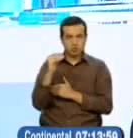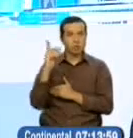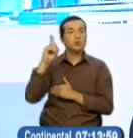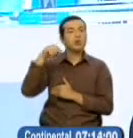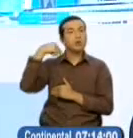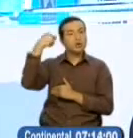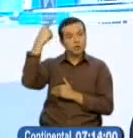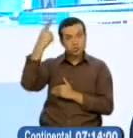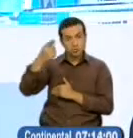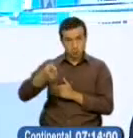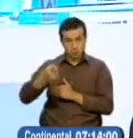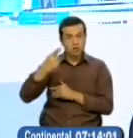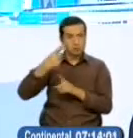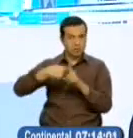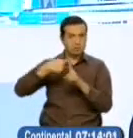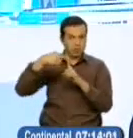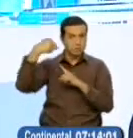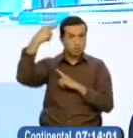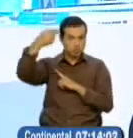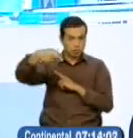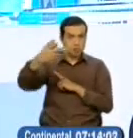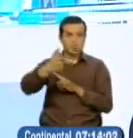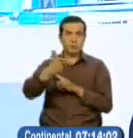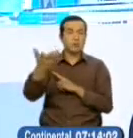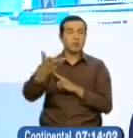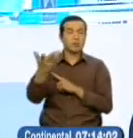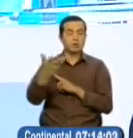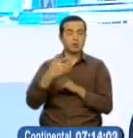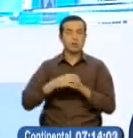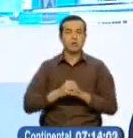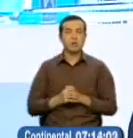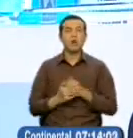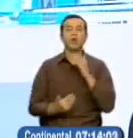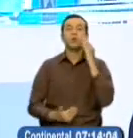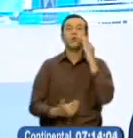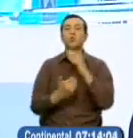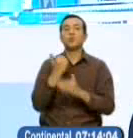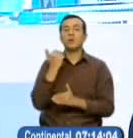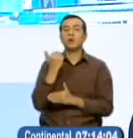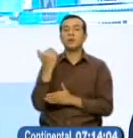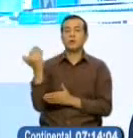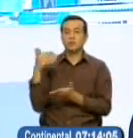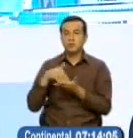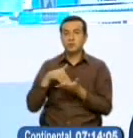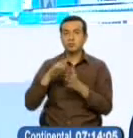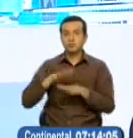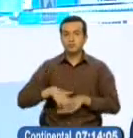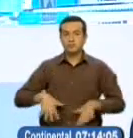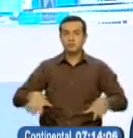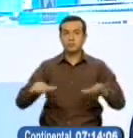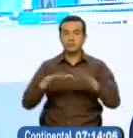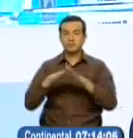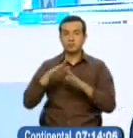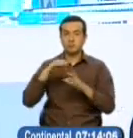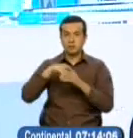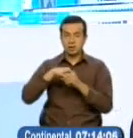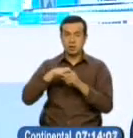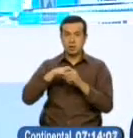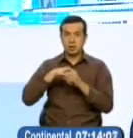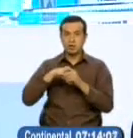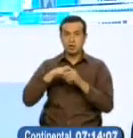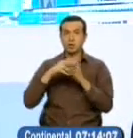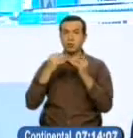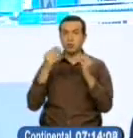Posteriormente, en los meses siguientes, vendrá una nueva licitación de campo, intracampo se llama, que